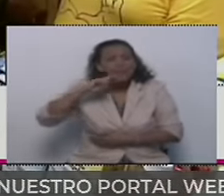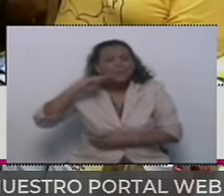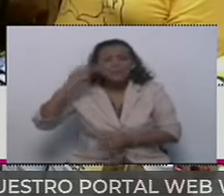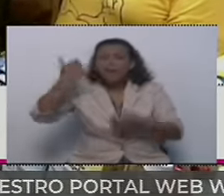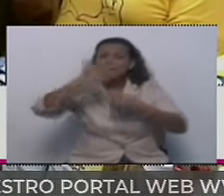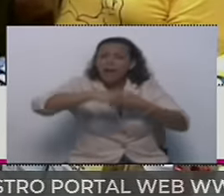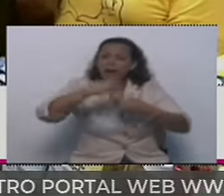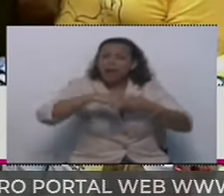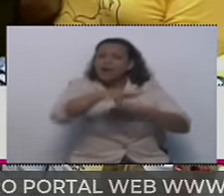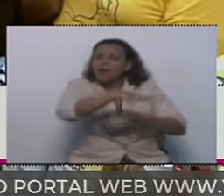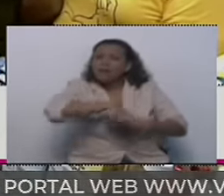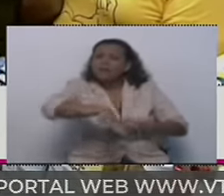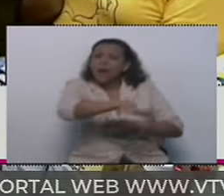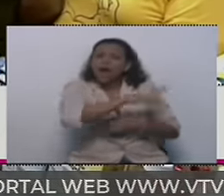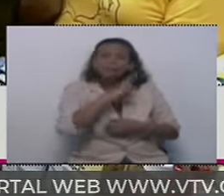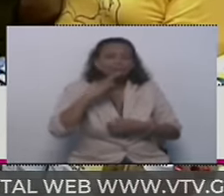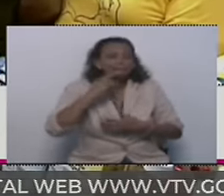Maracaibo,